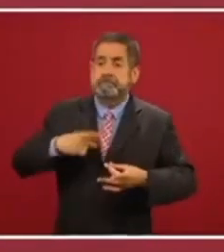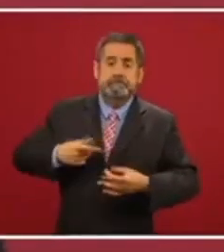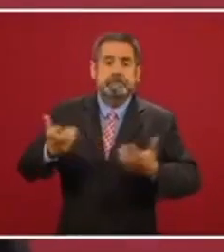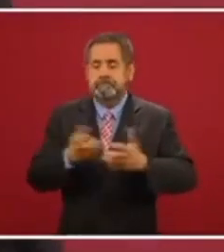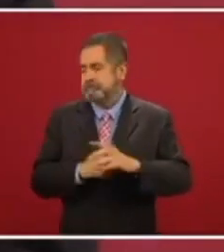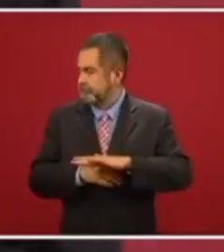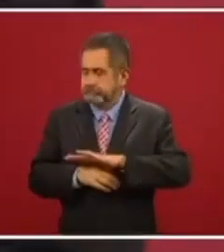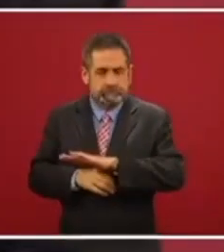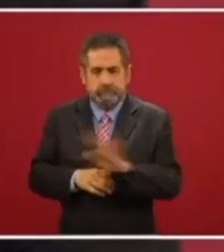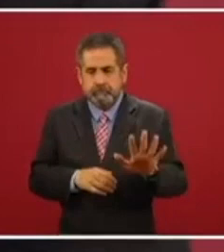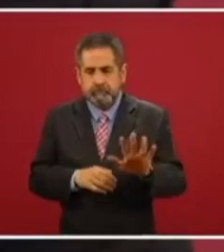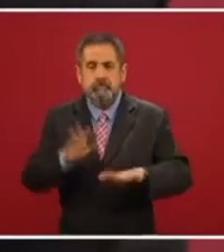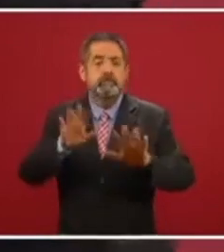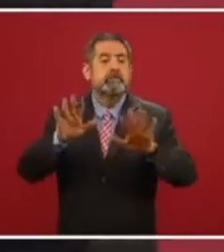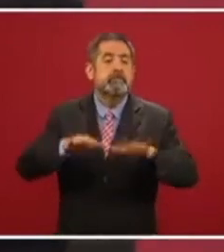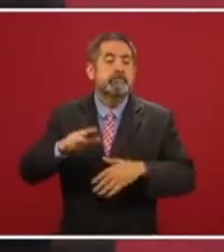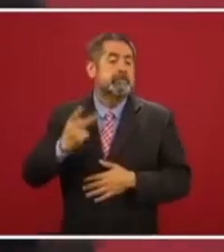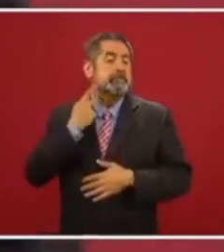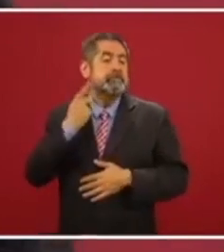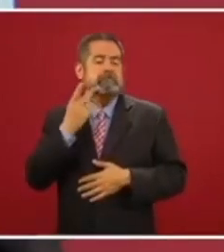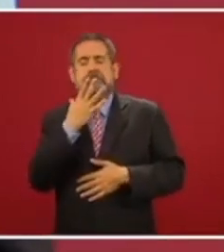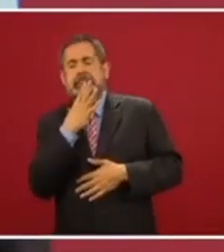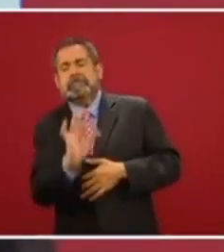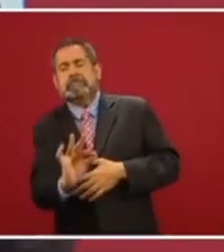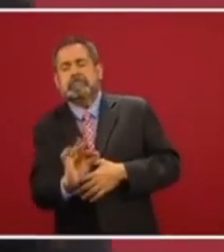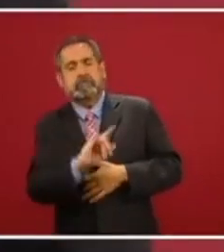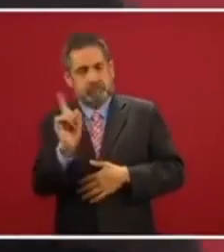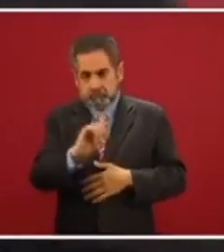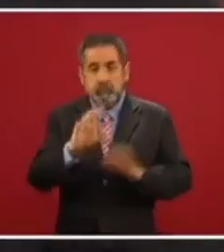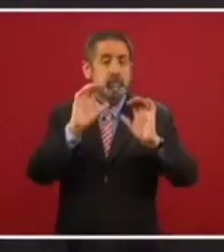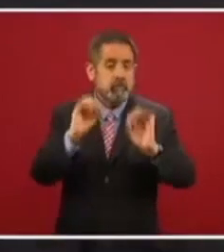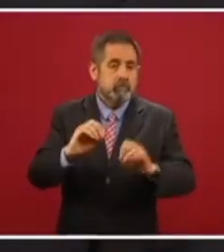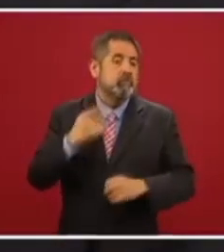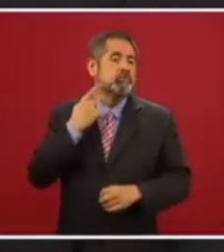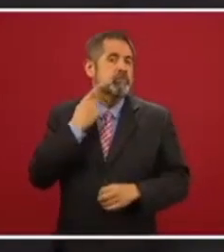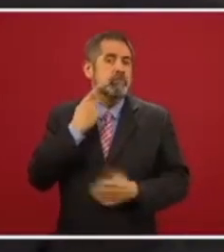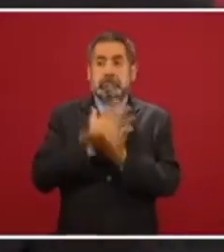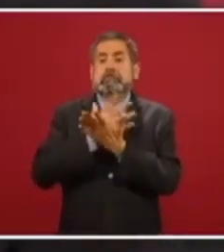o se minimiza o se exagera.